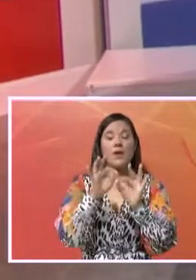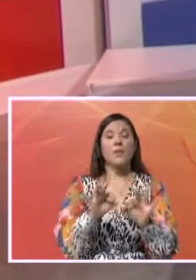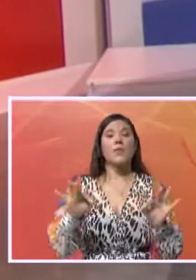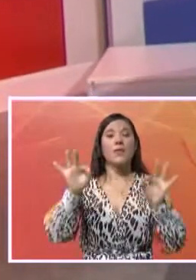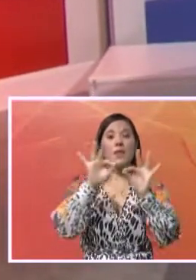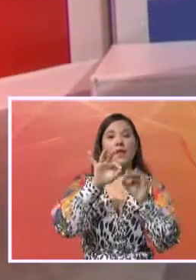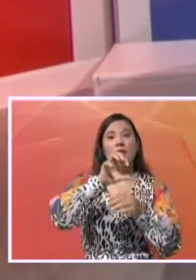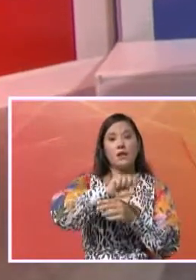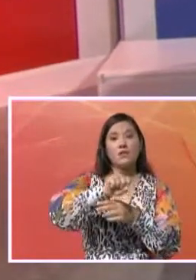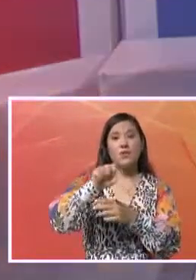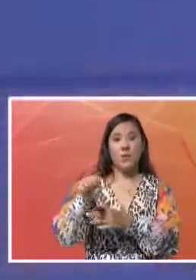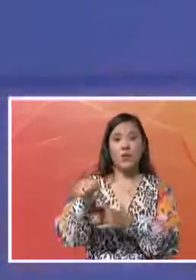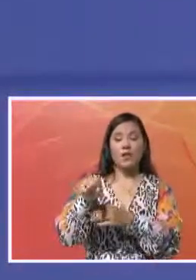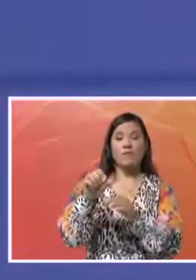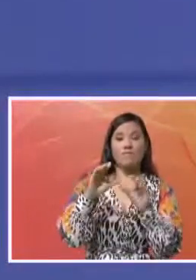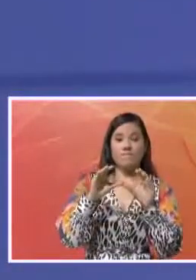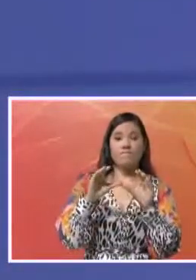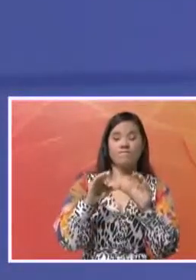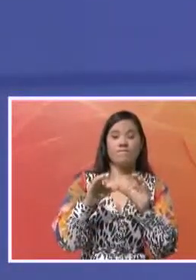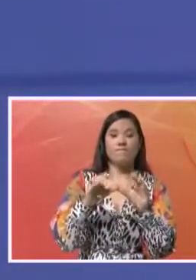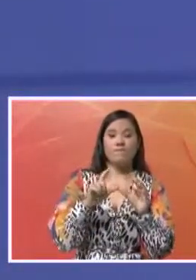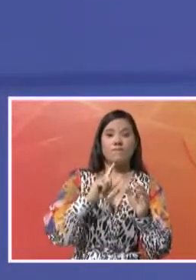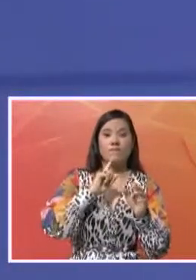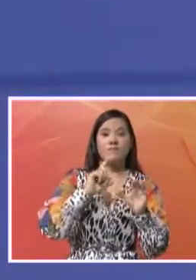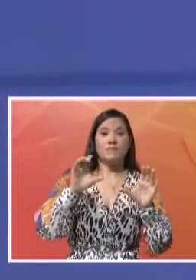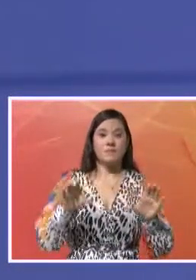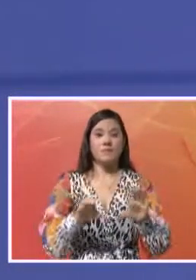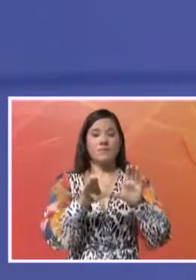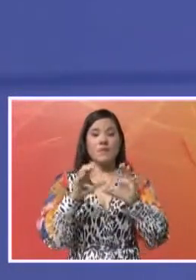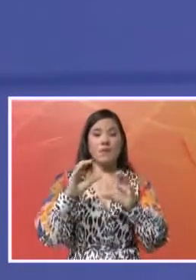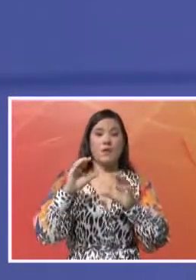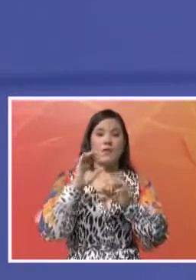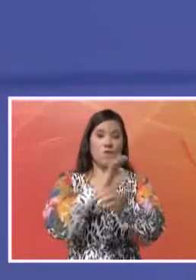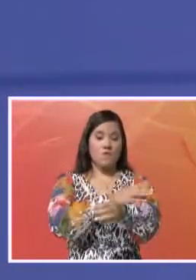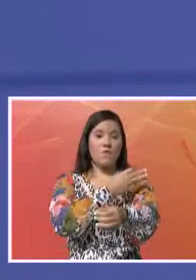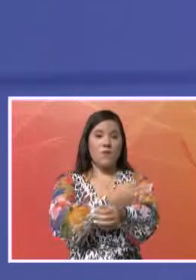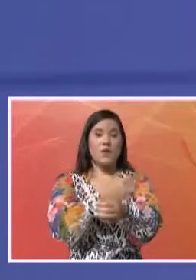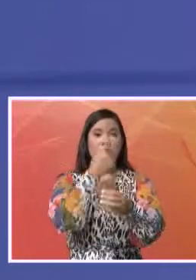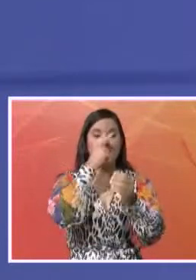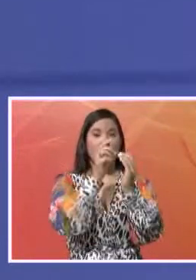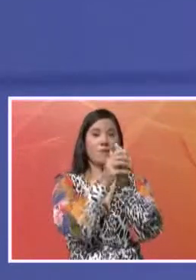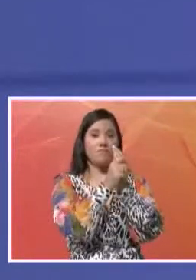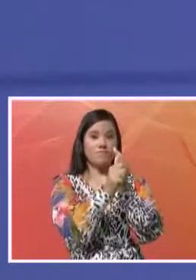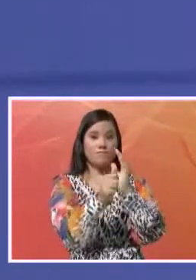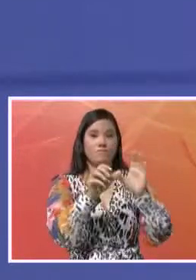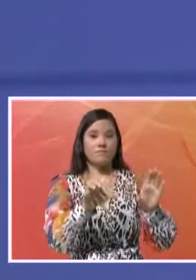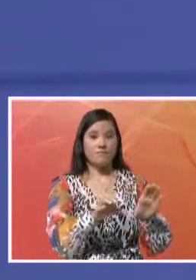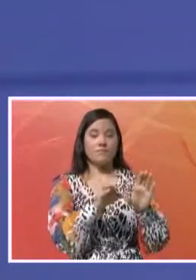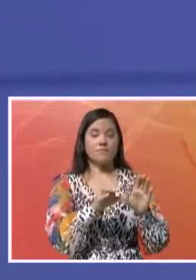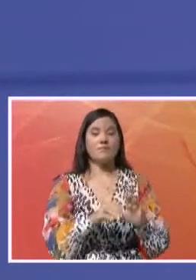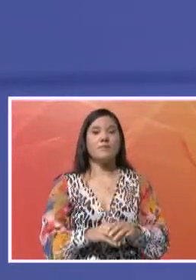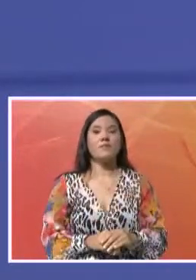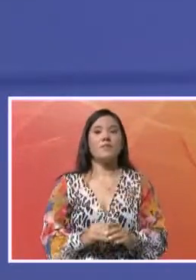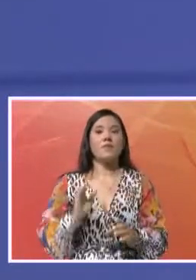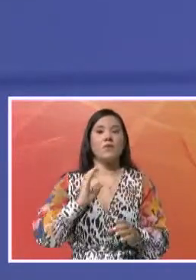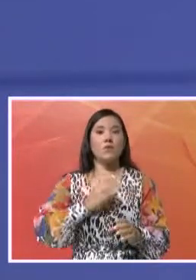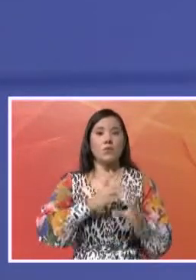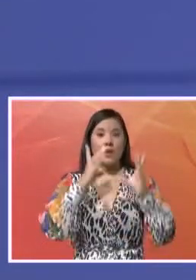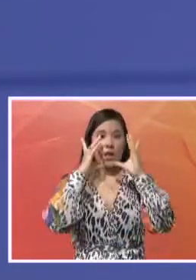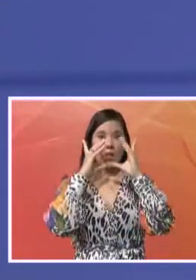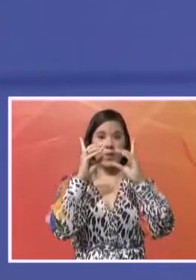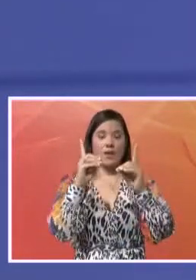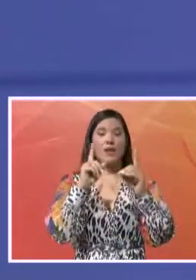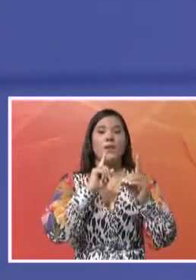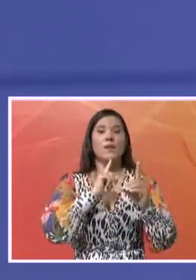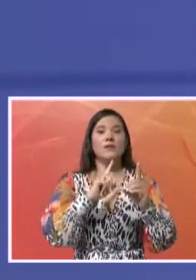la seguridad social he visto que también en tu gestión se hacen esfuerzos en la capacitación en la vida así es realmente la parte educativa ha